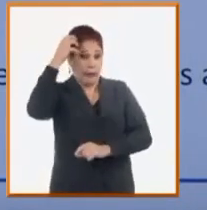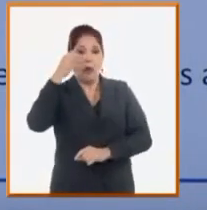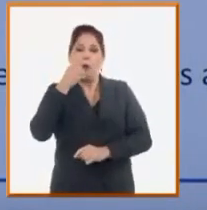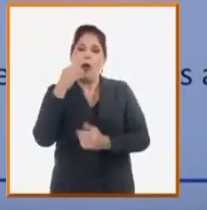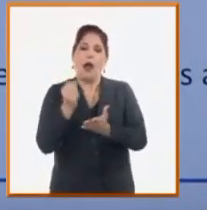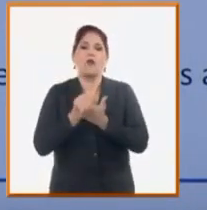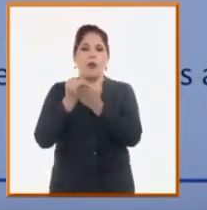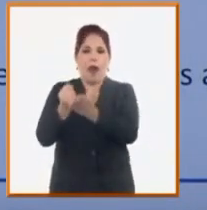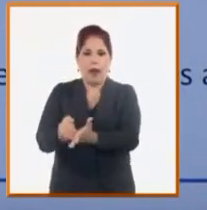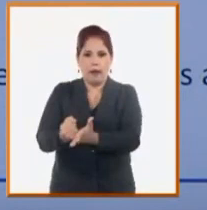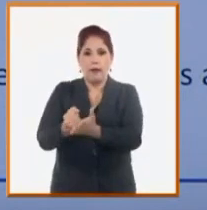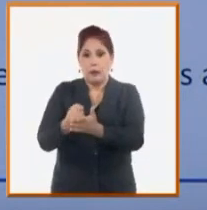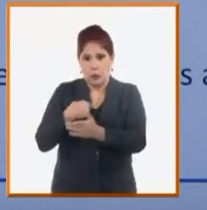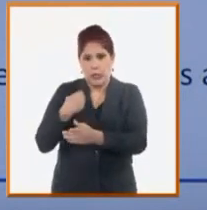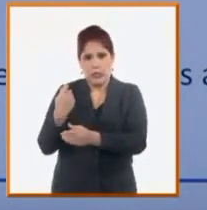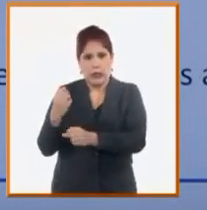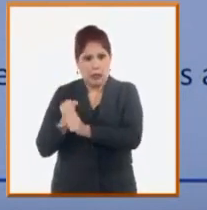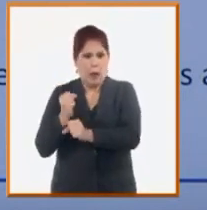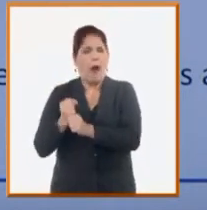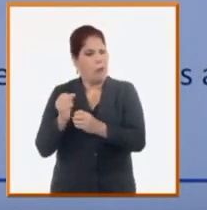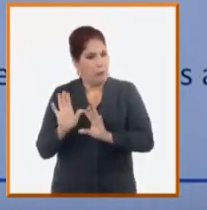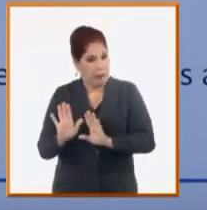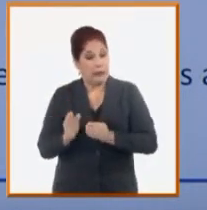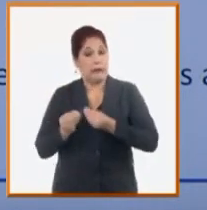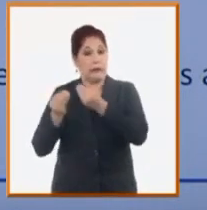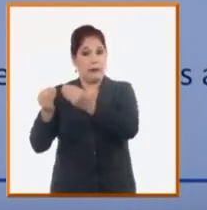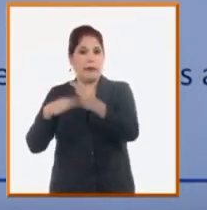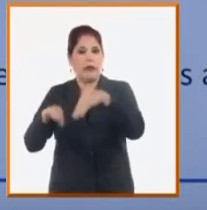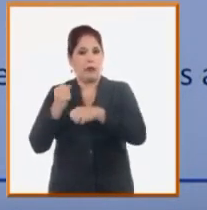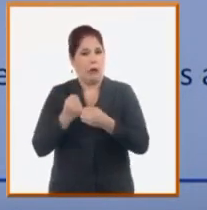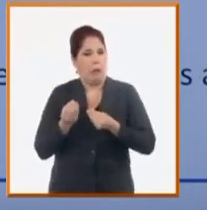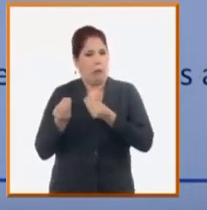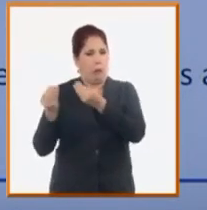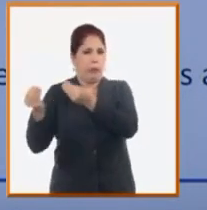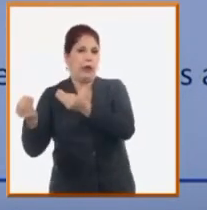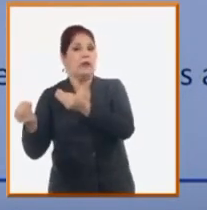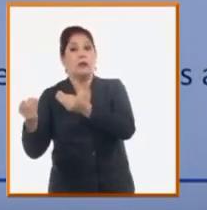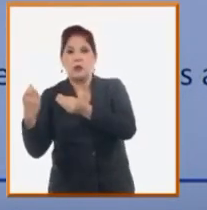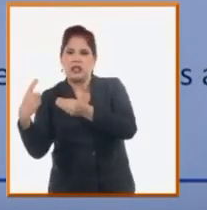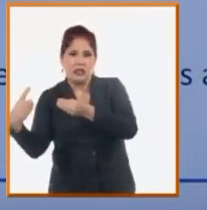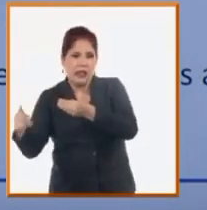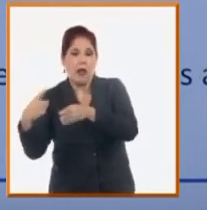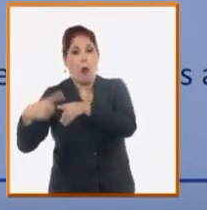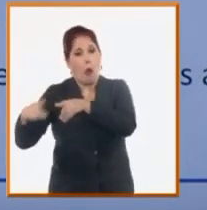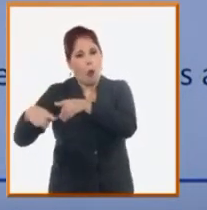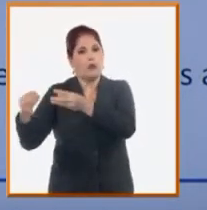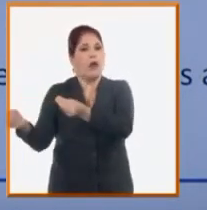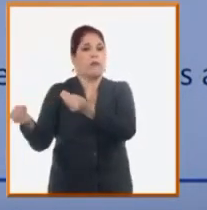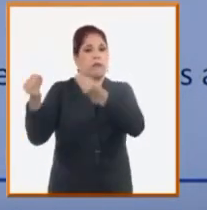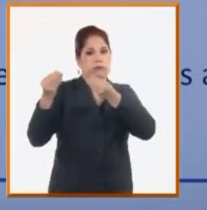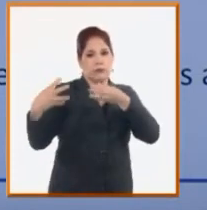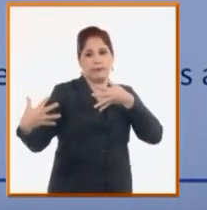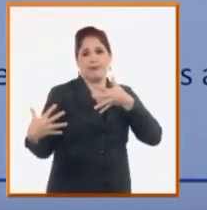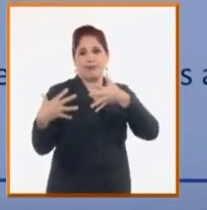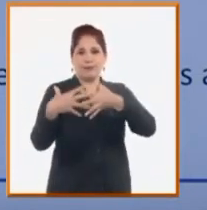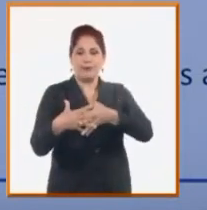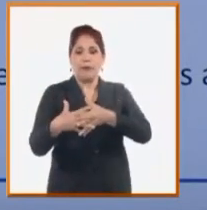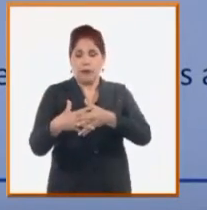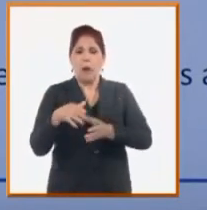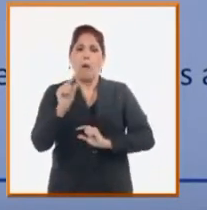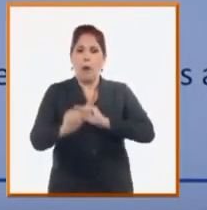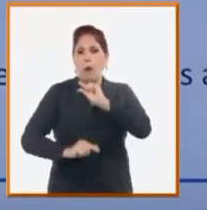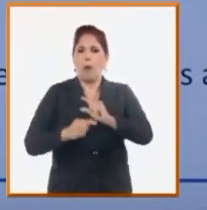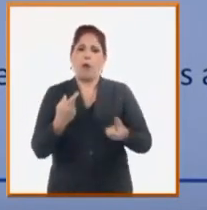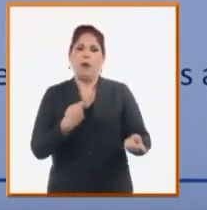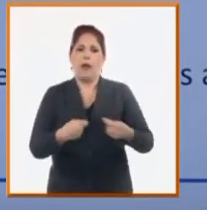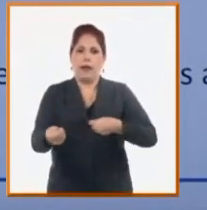infraestructura, el personal, etcétera, le da una posibilidad de maniobra y de negociación mucho más fuerte, permite identificar nuevas oportunidades de